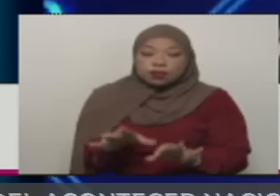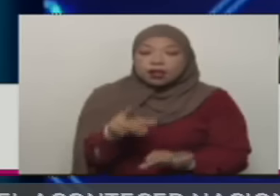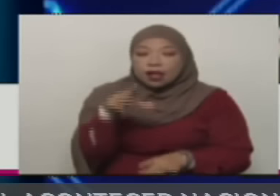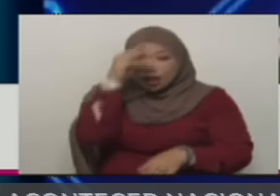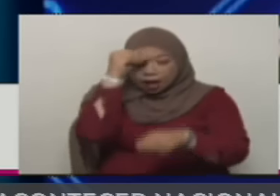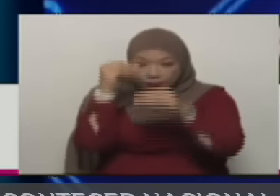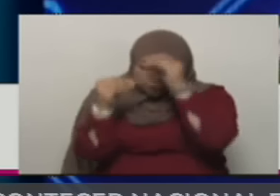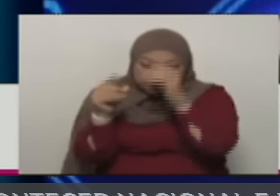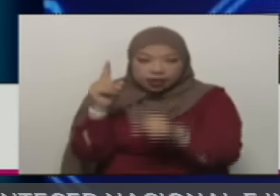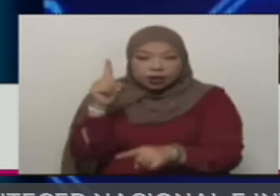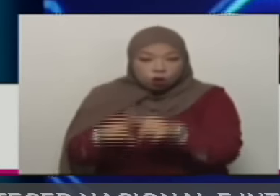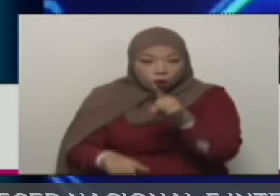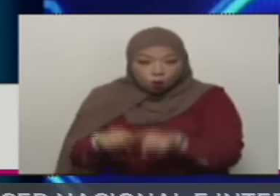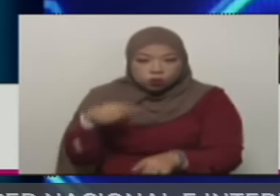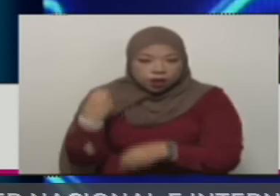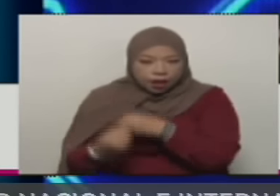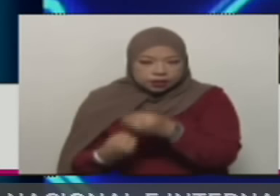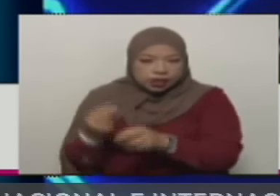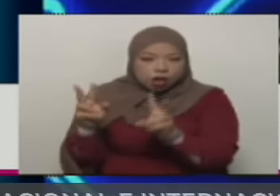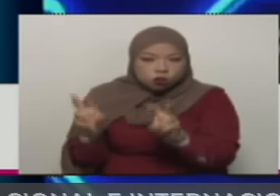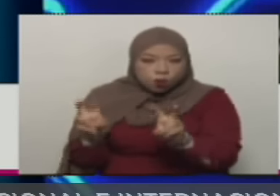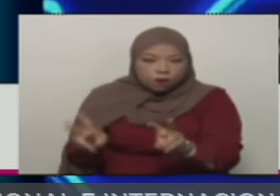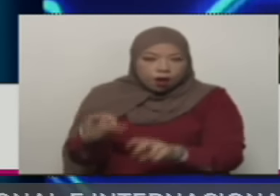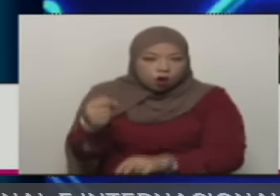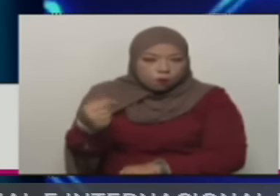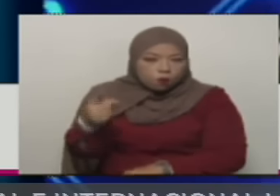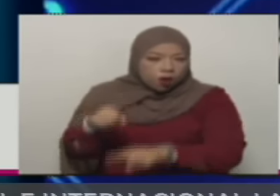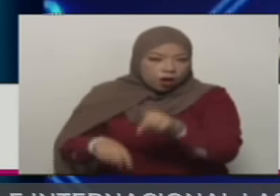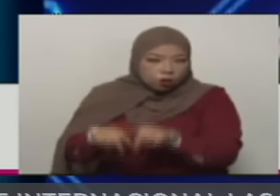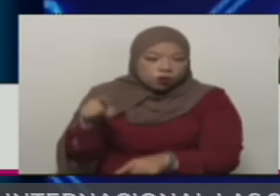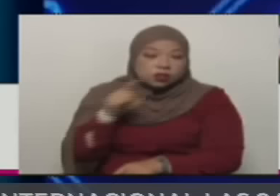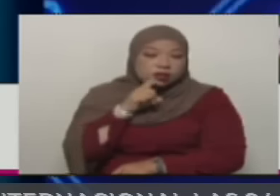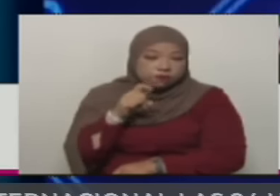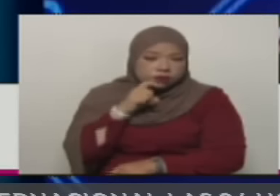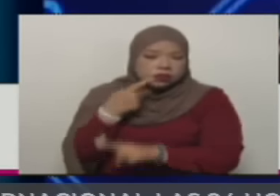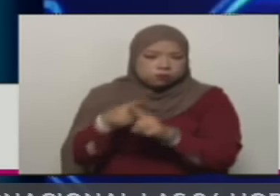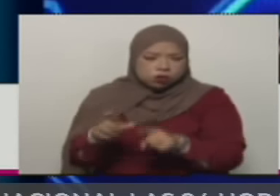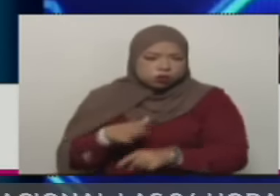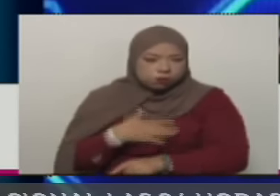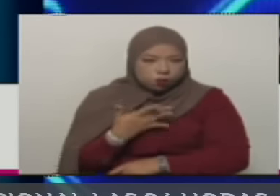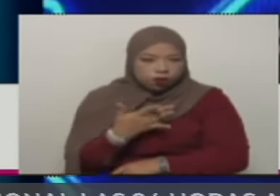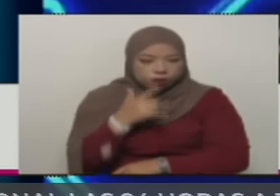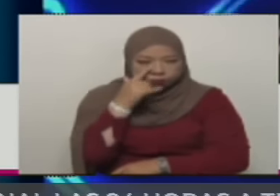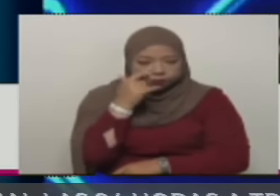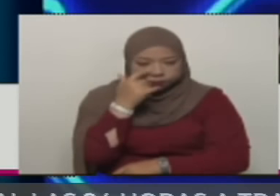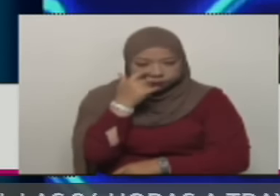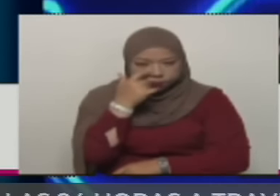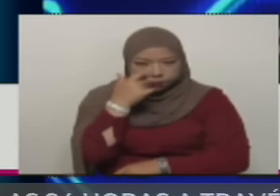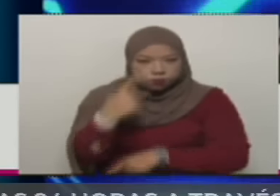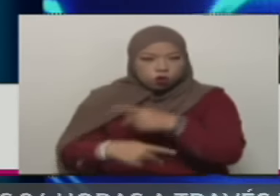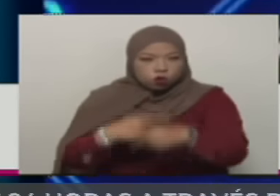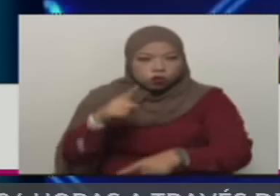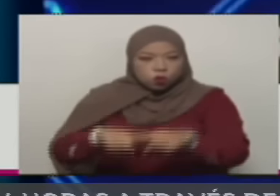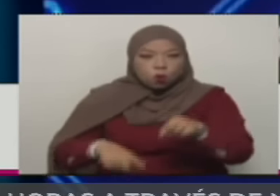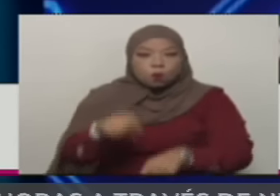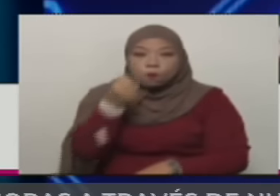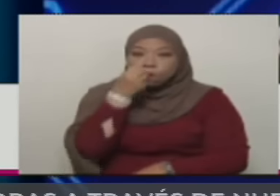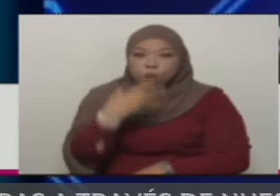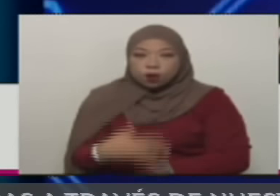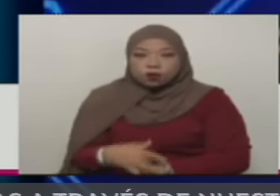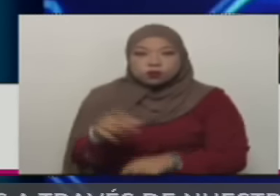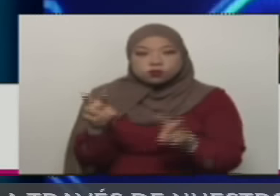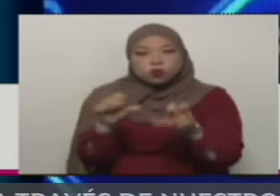que vaya surgiendo una economía productiva, con productos de muy buena calidad, que se vaya construyendo el